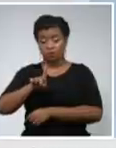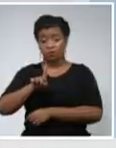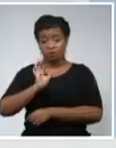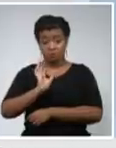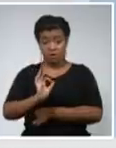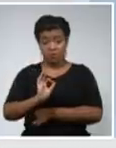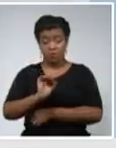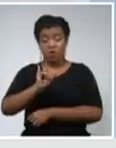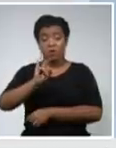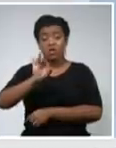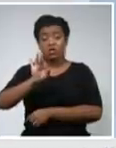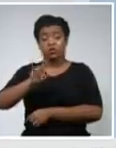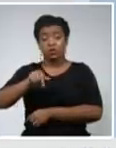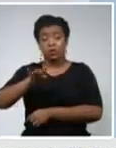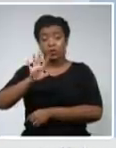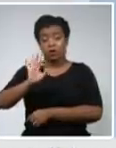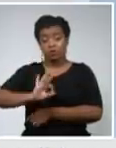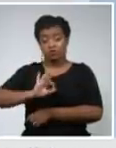98,4%,